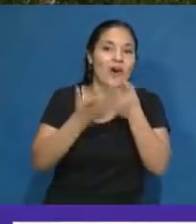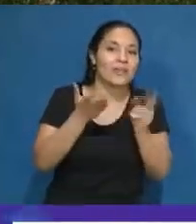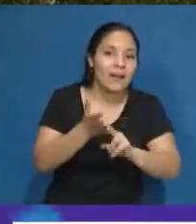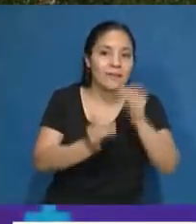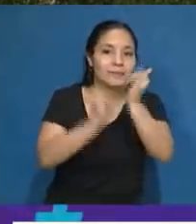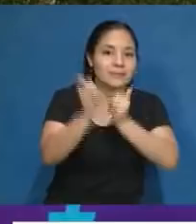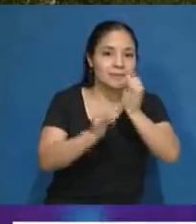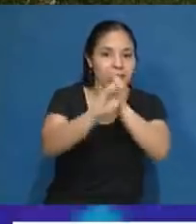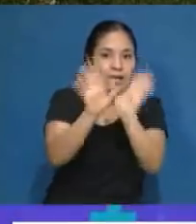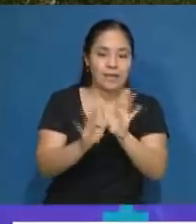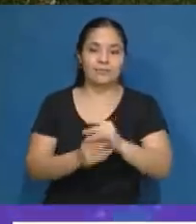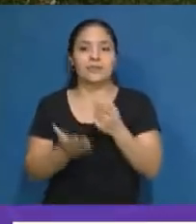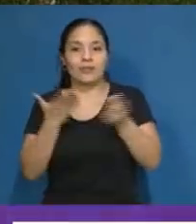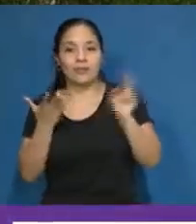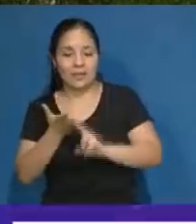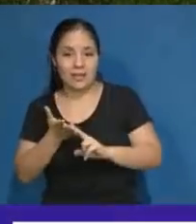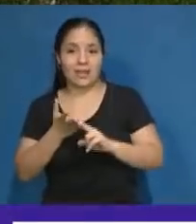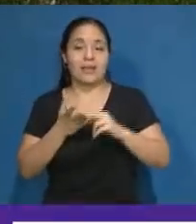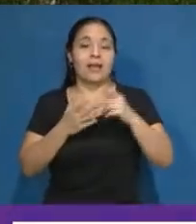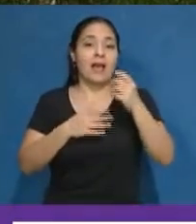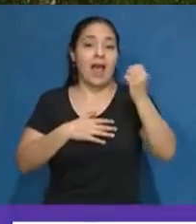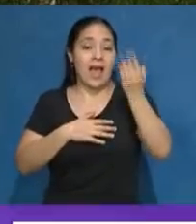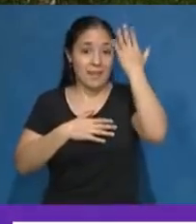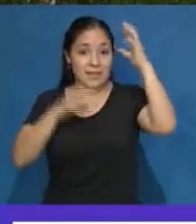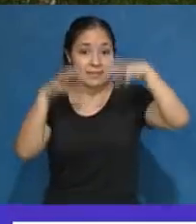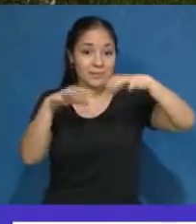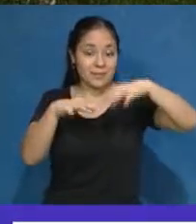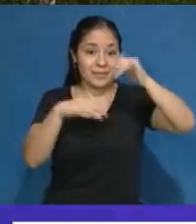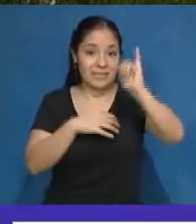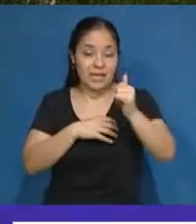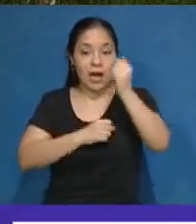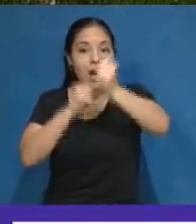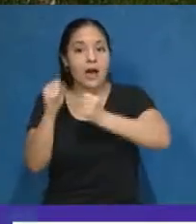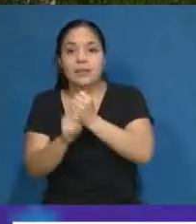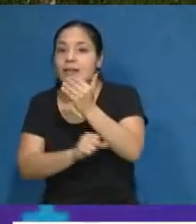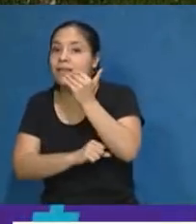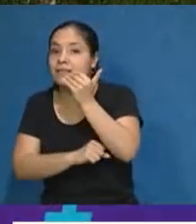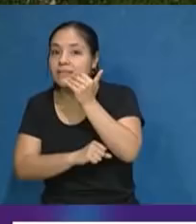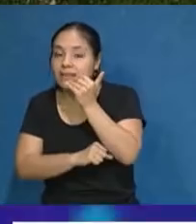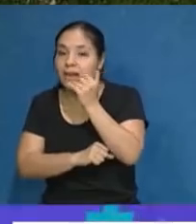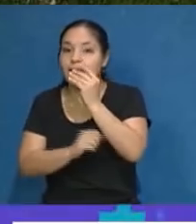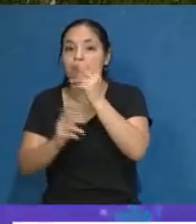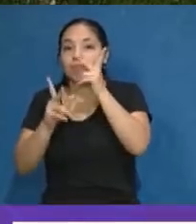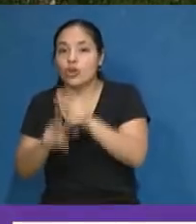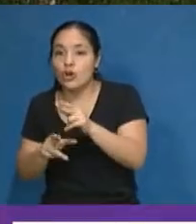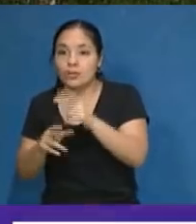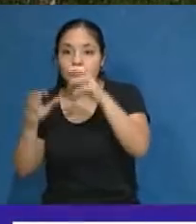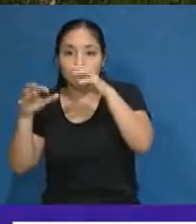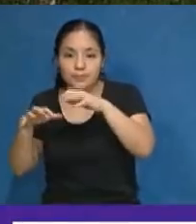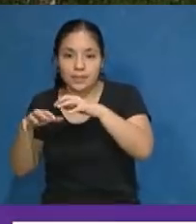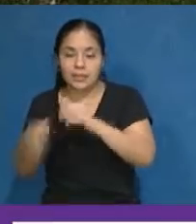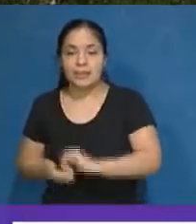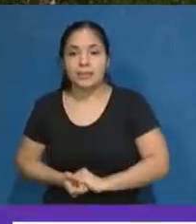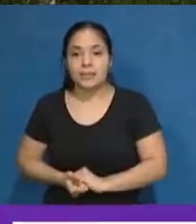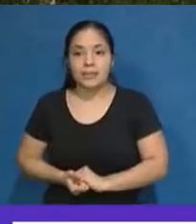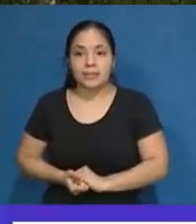Vamos. No, recalculando. Diga. Precipitaciones durante la mañana, hacia la tarde con cielo parcialmente nublado, sin precipitaciones. Y